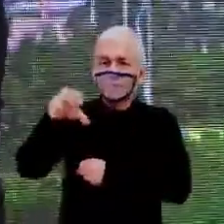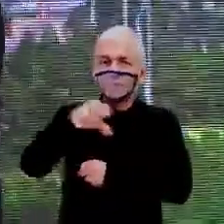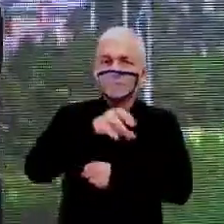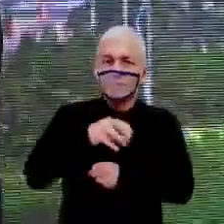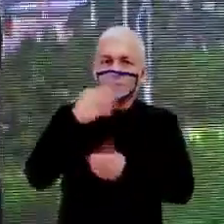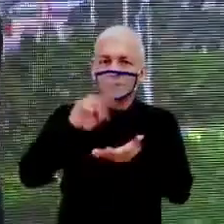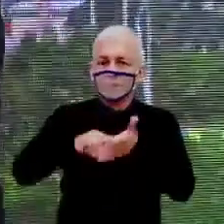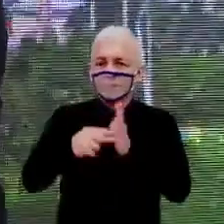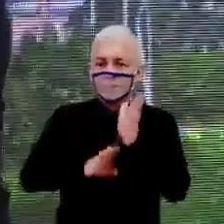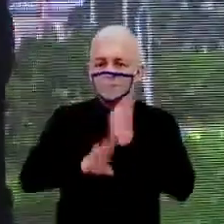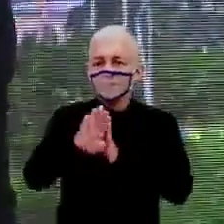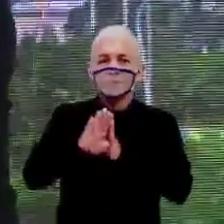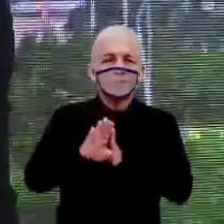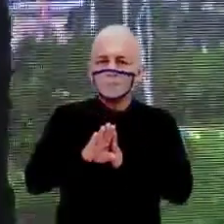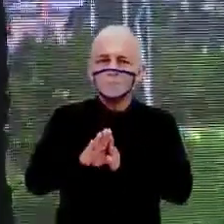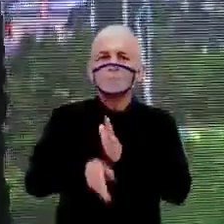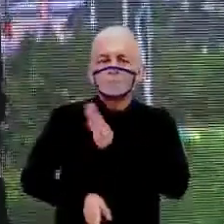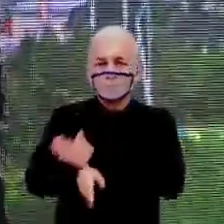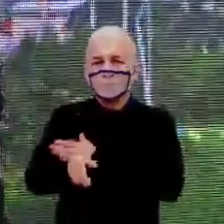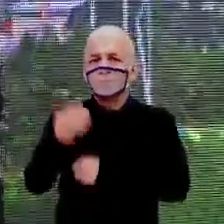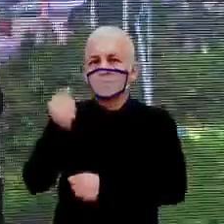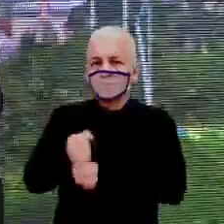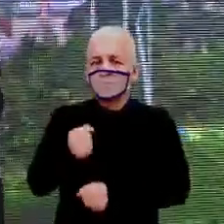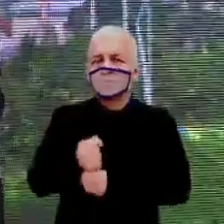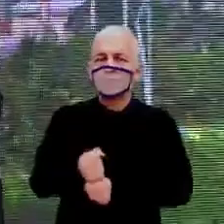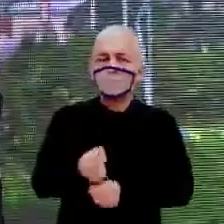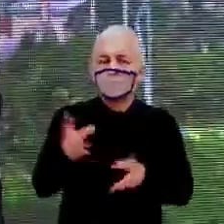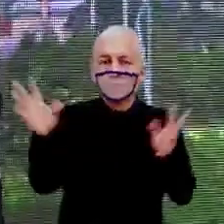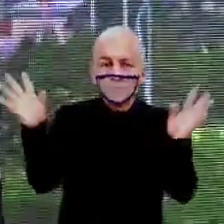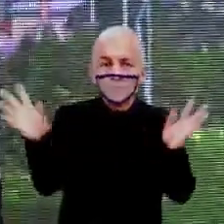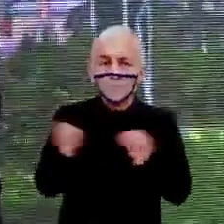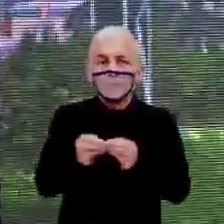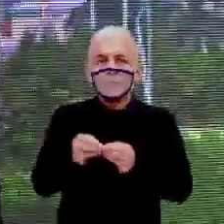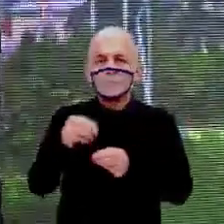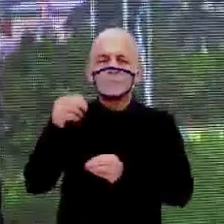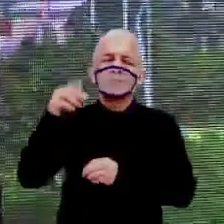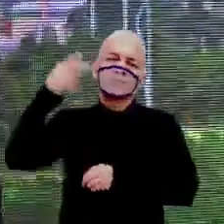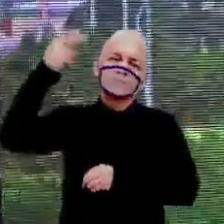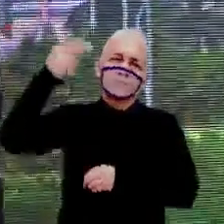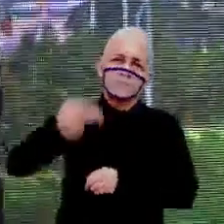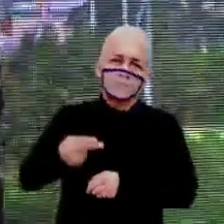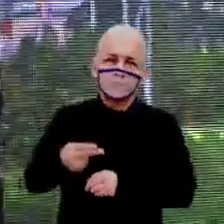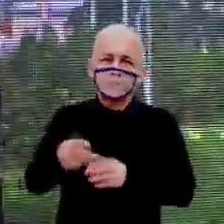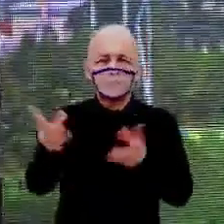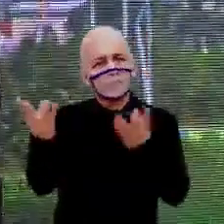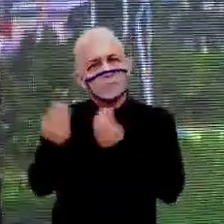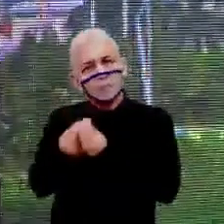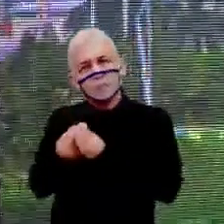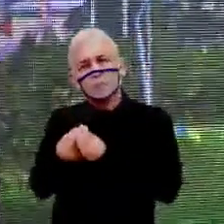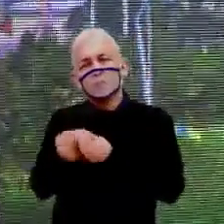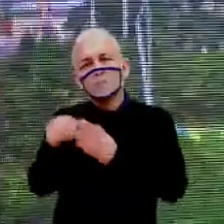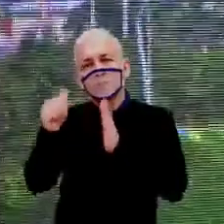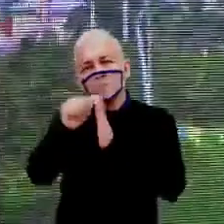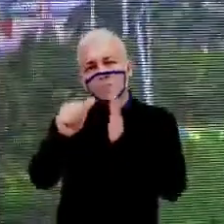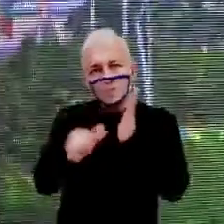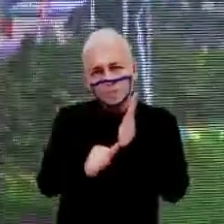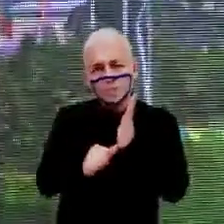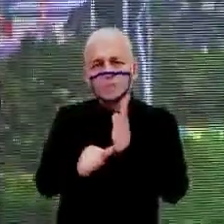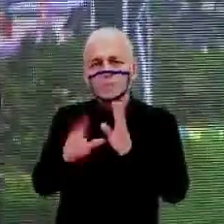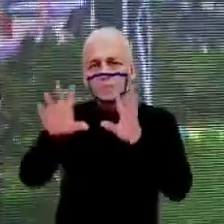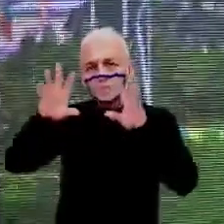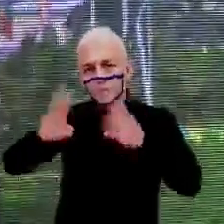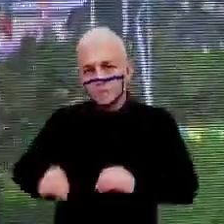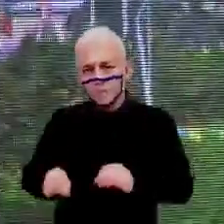esto no se va a detener en estos 4 años. Y tendremos una deuda histórica con Rafa y su equipo cuando este programa